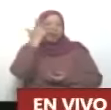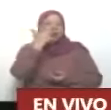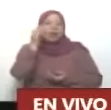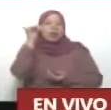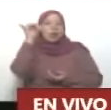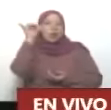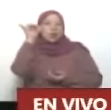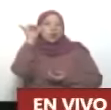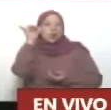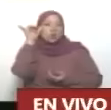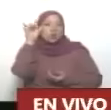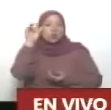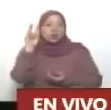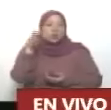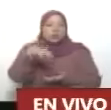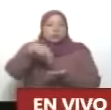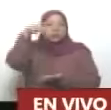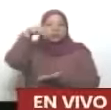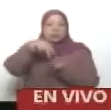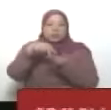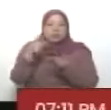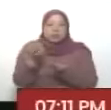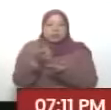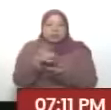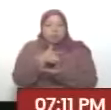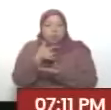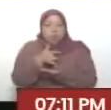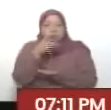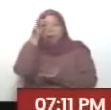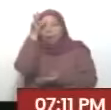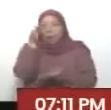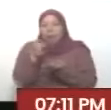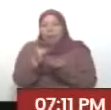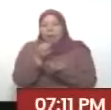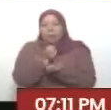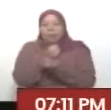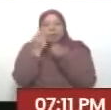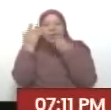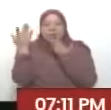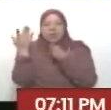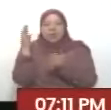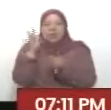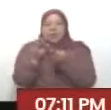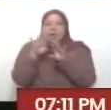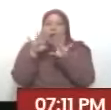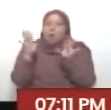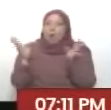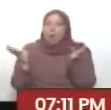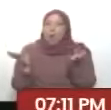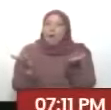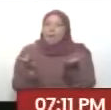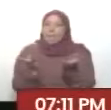Yulimar. Yulimar es una persona muy espiritual, humilde, sencilla, siendo la reina del mundo,